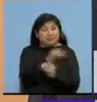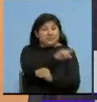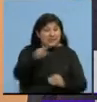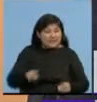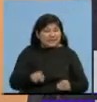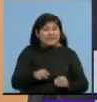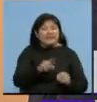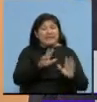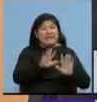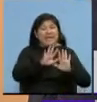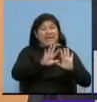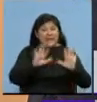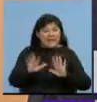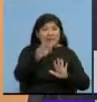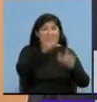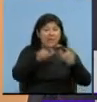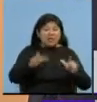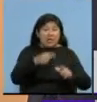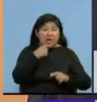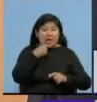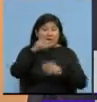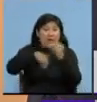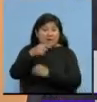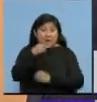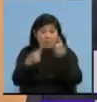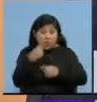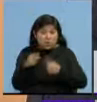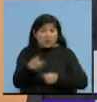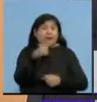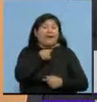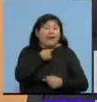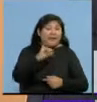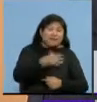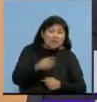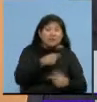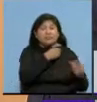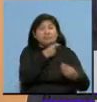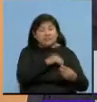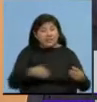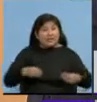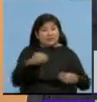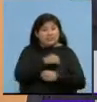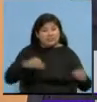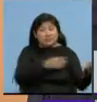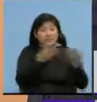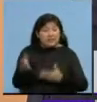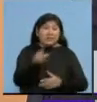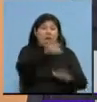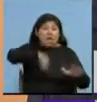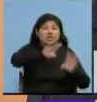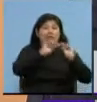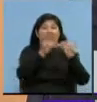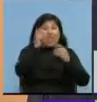8 negativas, solamente 2 positivas. Entonces cuando uno va a ver que la cantidad de gente que puede donar una